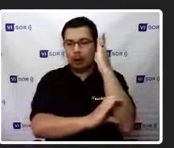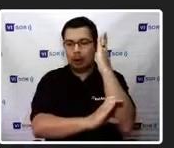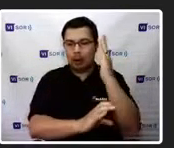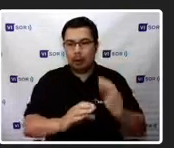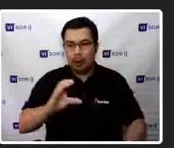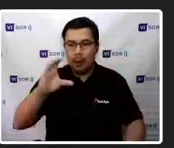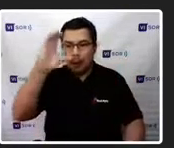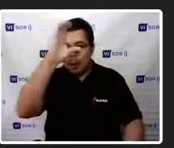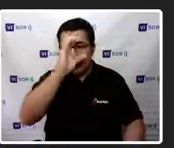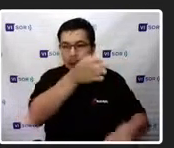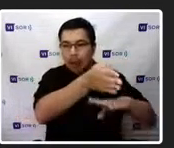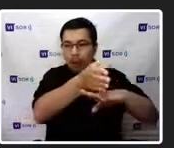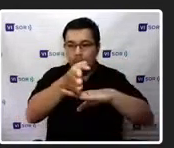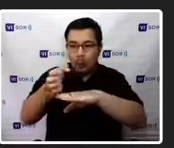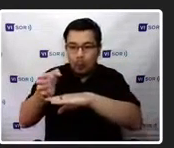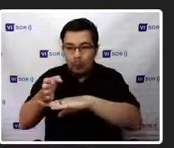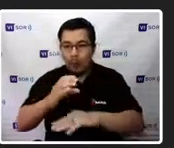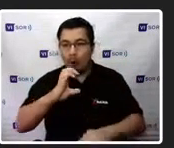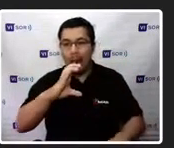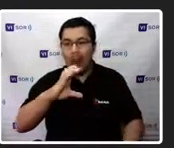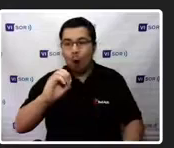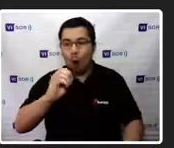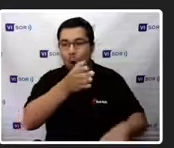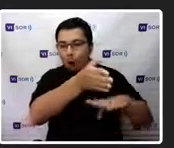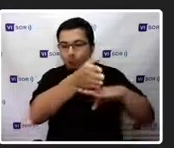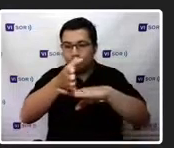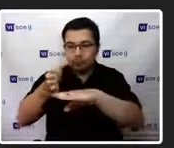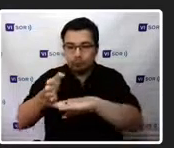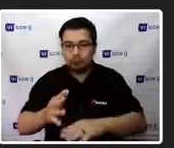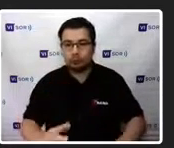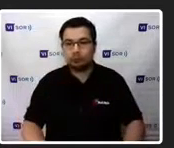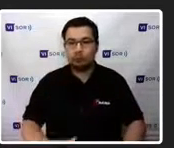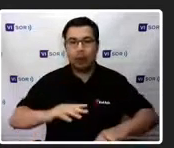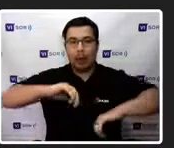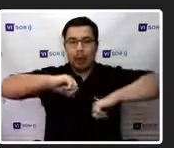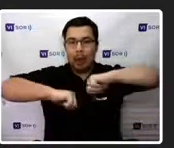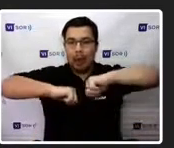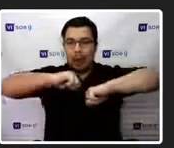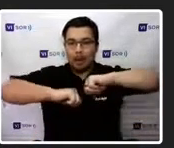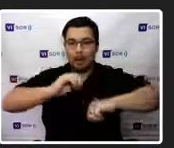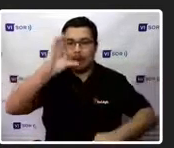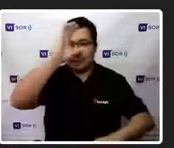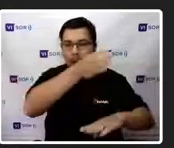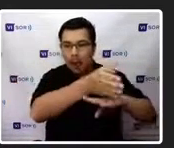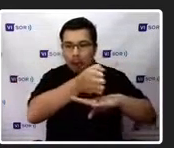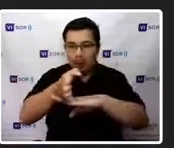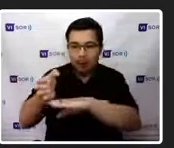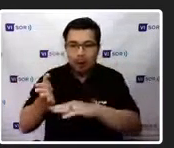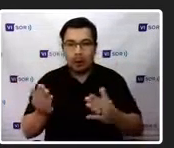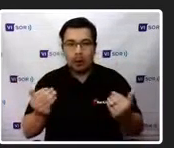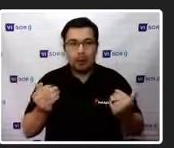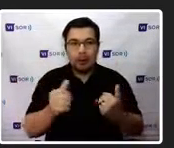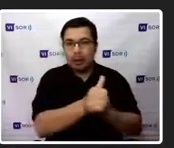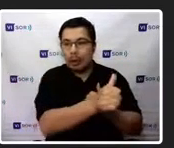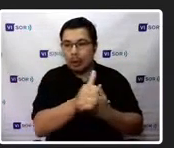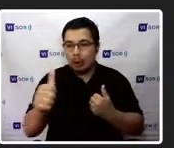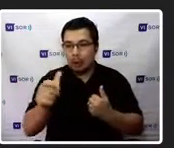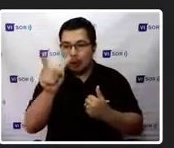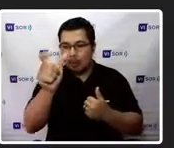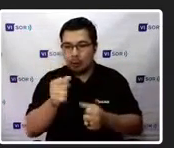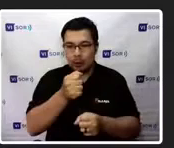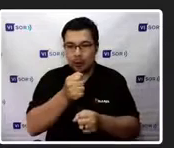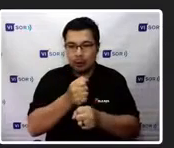ecoturismo, y la industria, ¿no es cierto?, de turismo requiere que todos sus trabajadores puedan